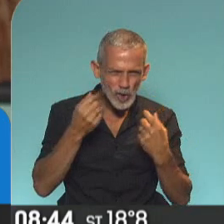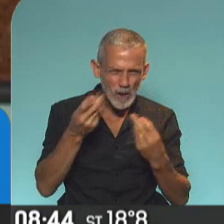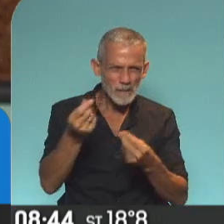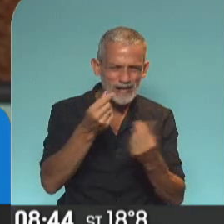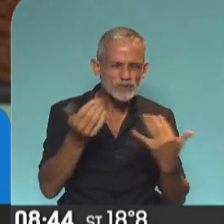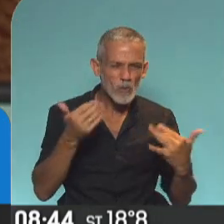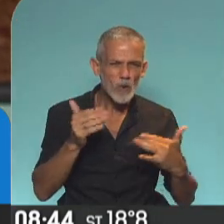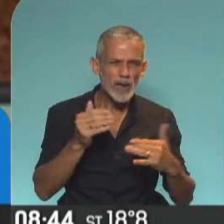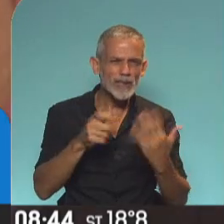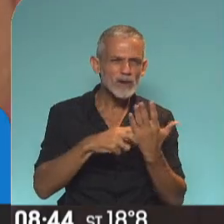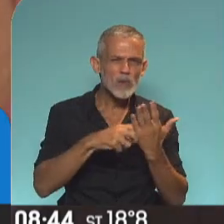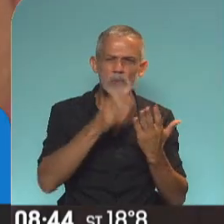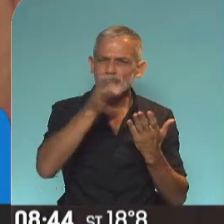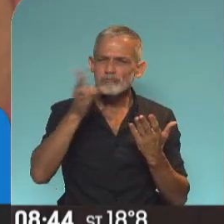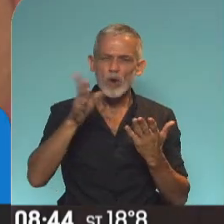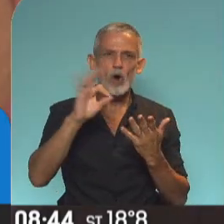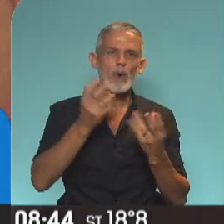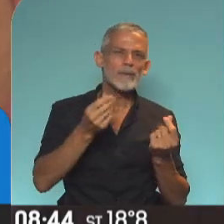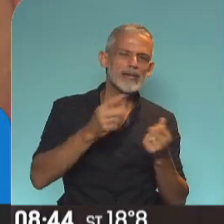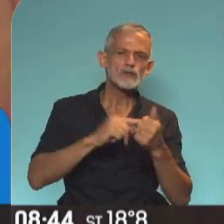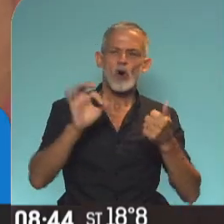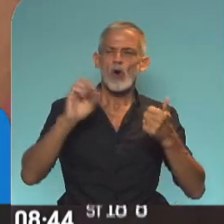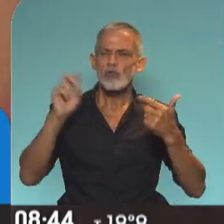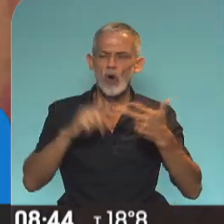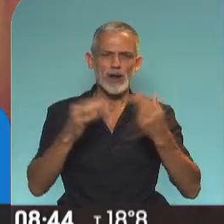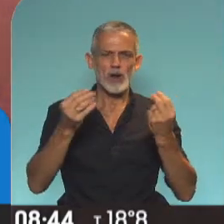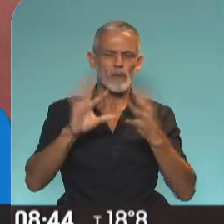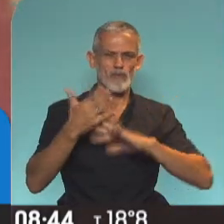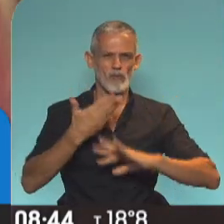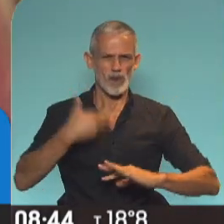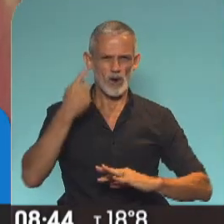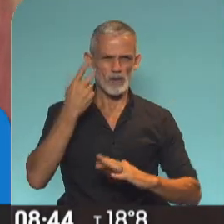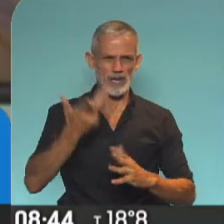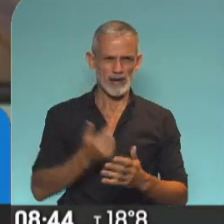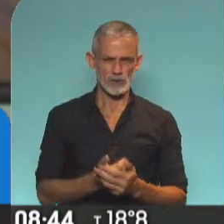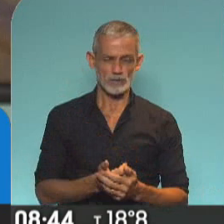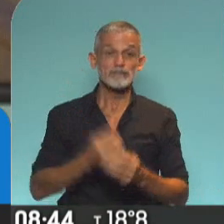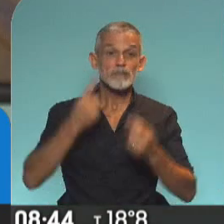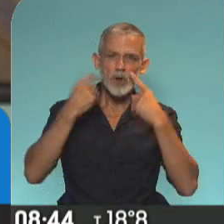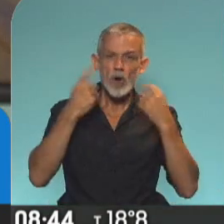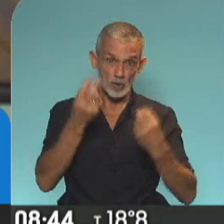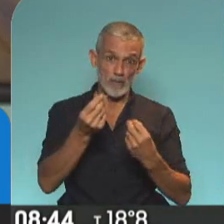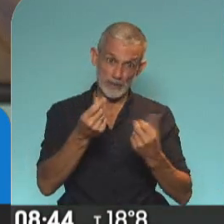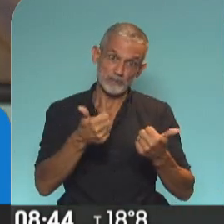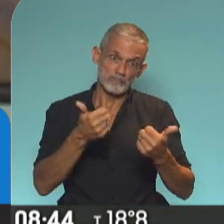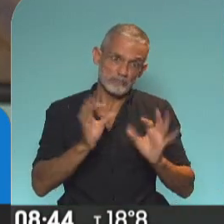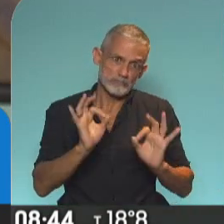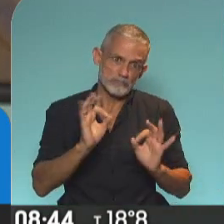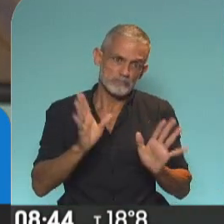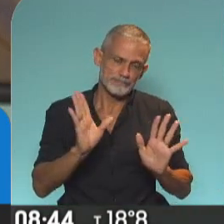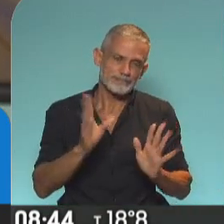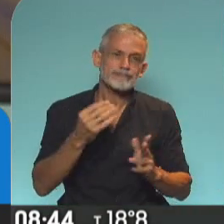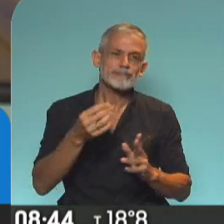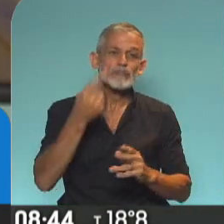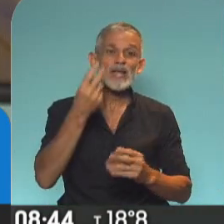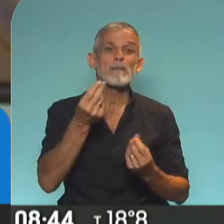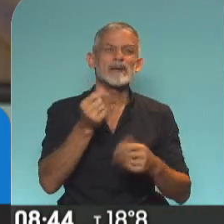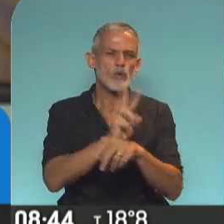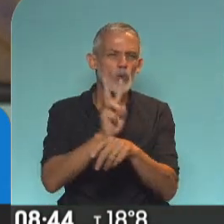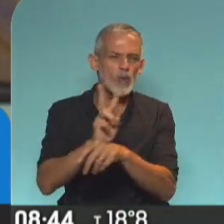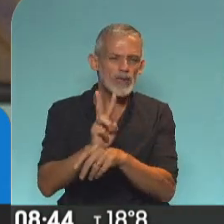le pagan a ellos los exportadores. Me parece que ahí tiene que haber un consenso. Los productores son aliados en este proceso de